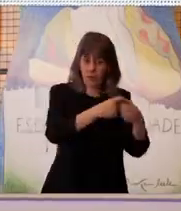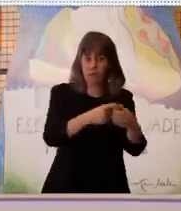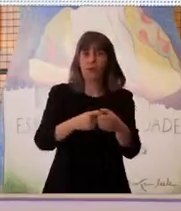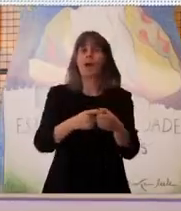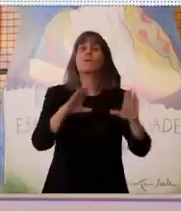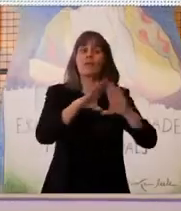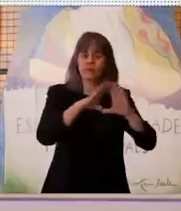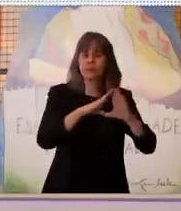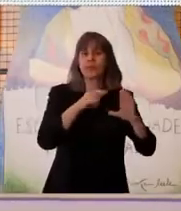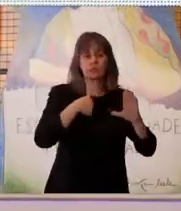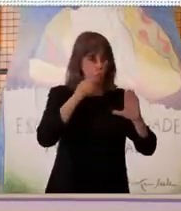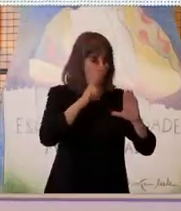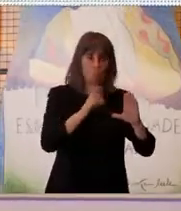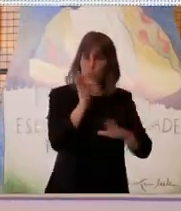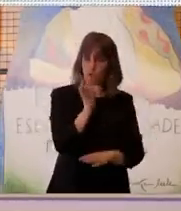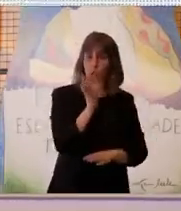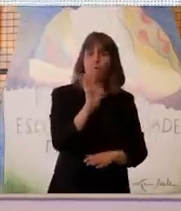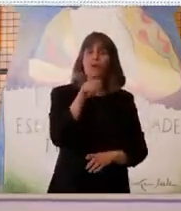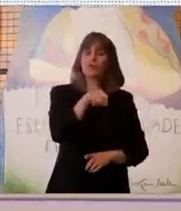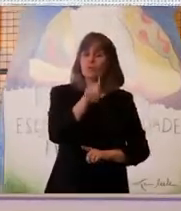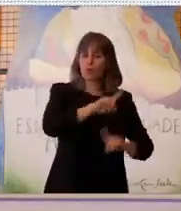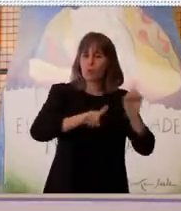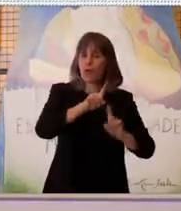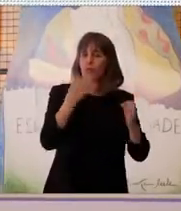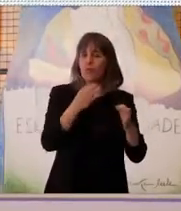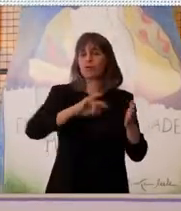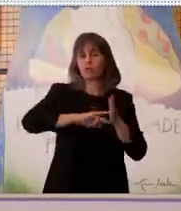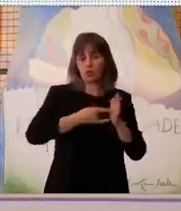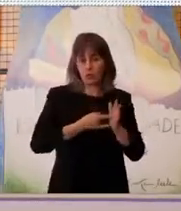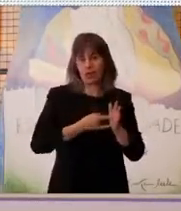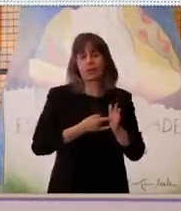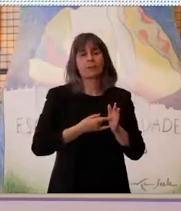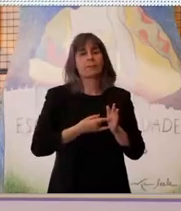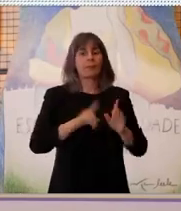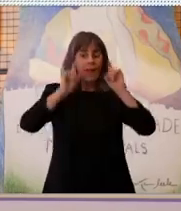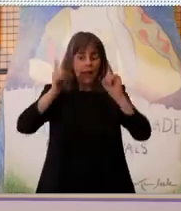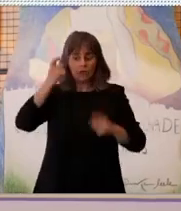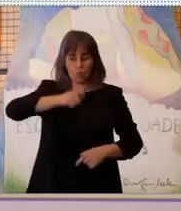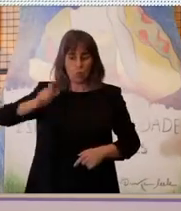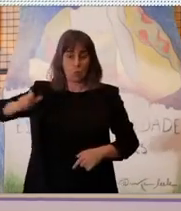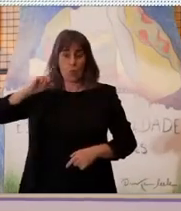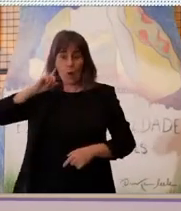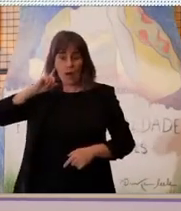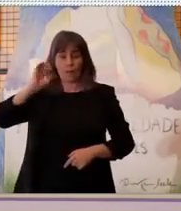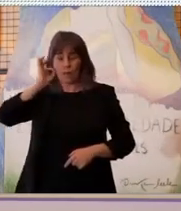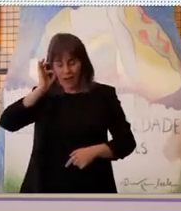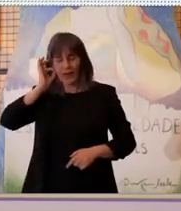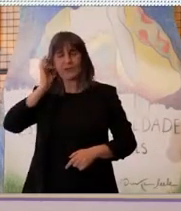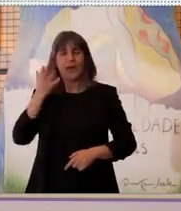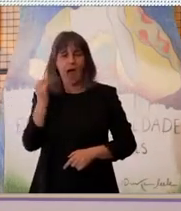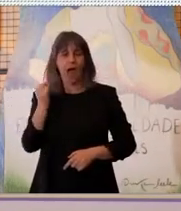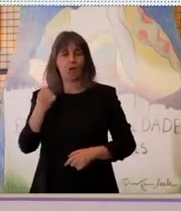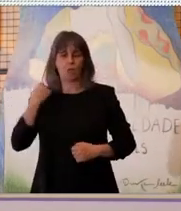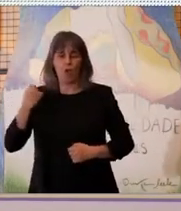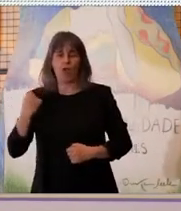pero es un problema que hay que solucionar de alguna manera y que si tuviéramos poder real podríamos solucionar porque